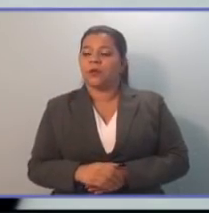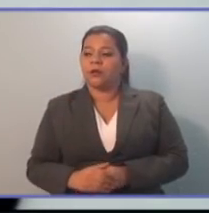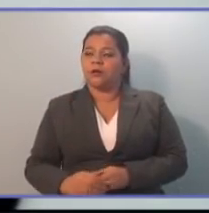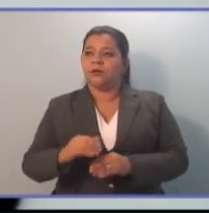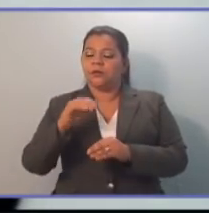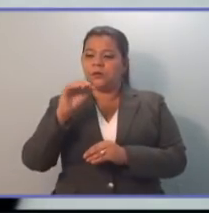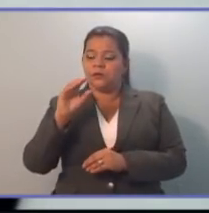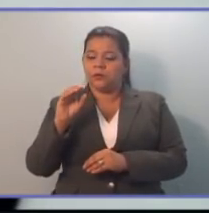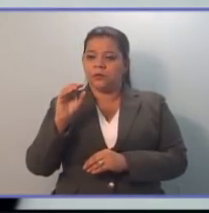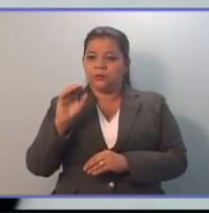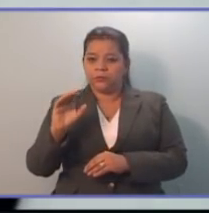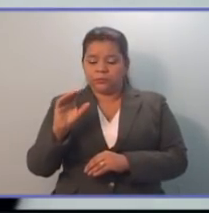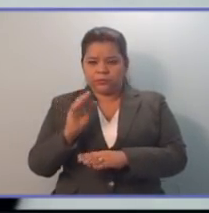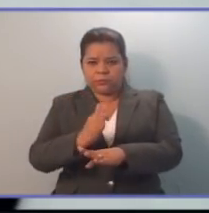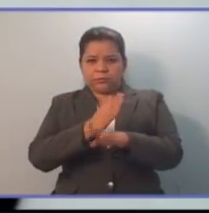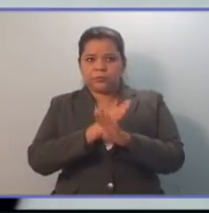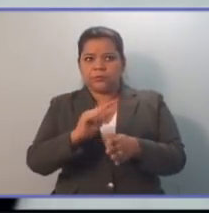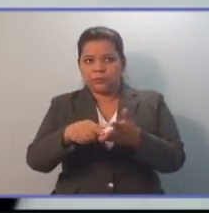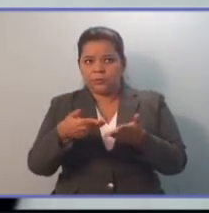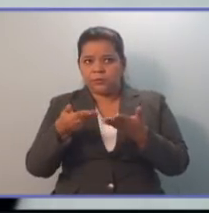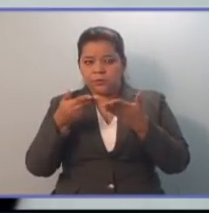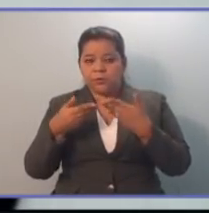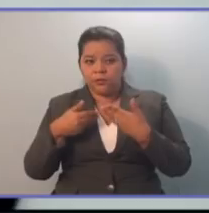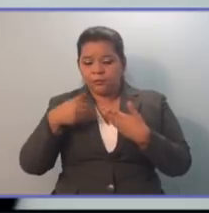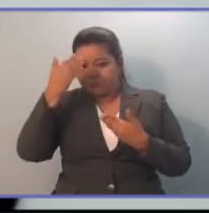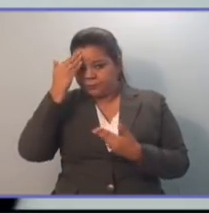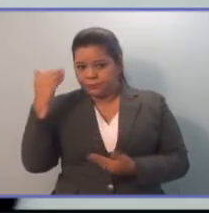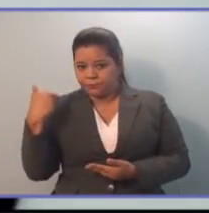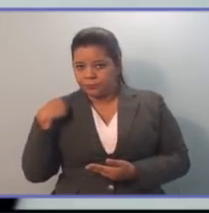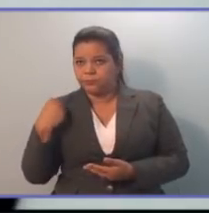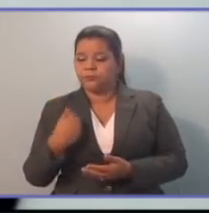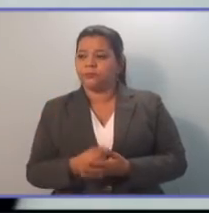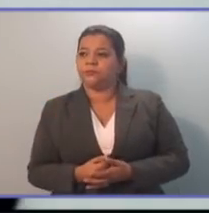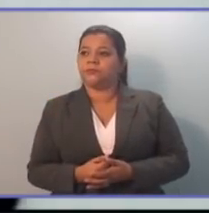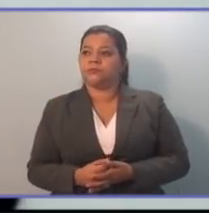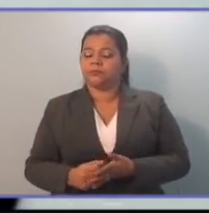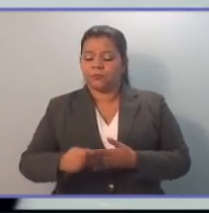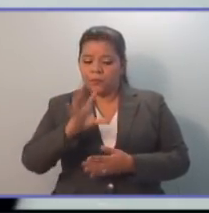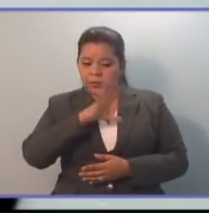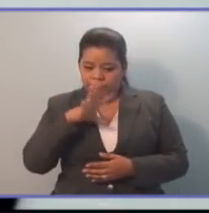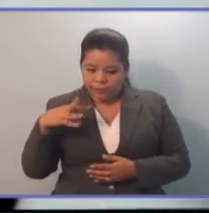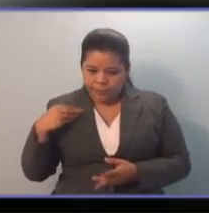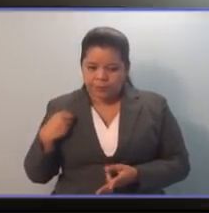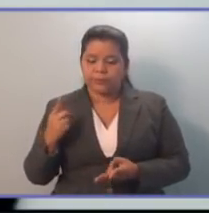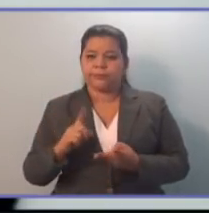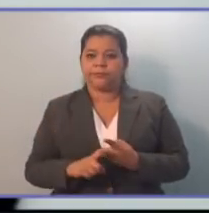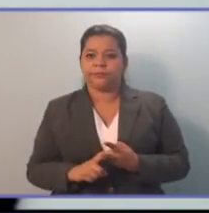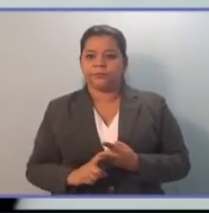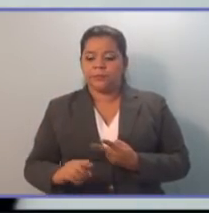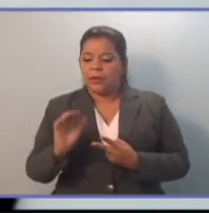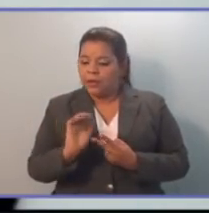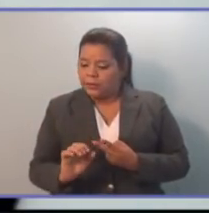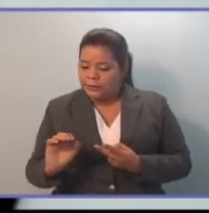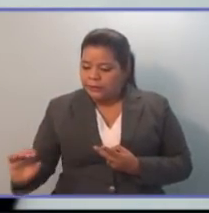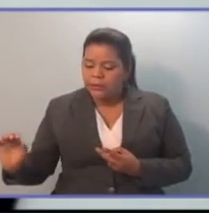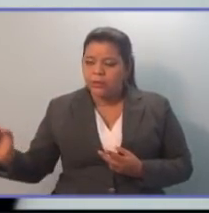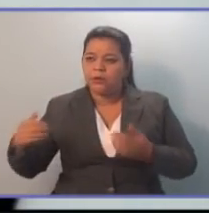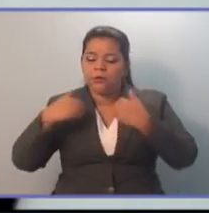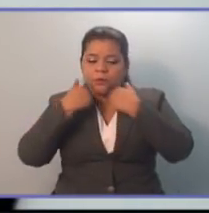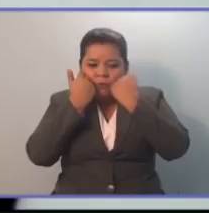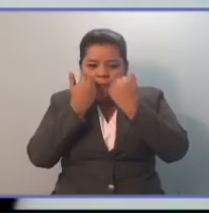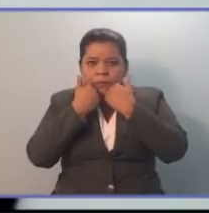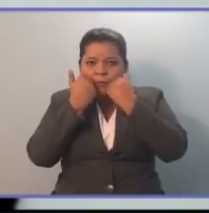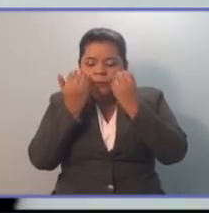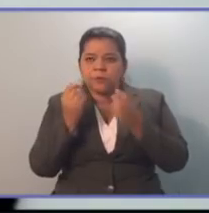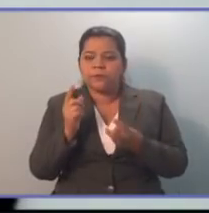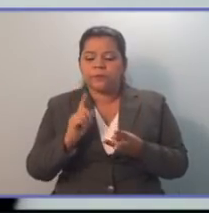de los derechos de la mujer, de la familia, de la niñez y la adolescencia,